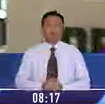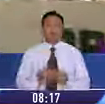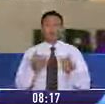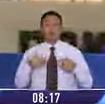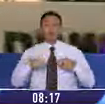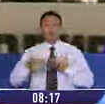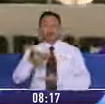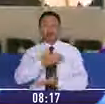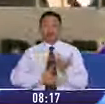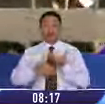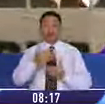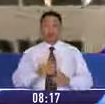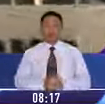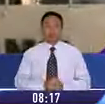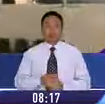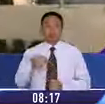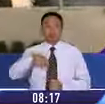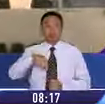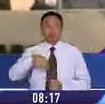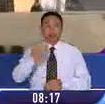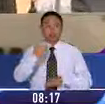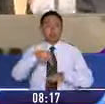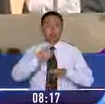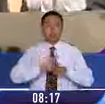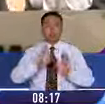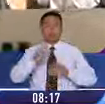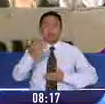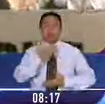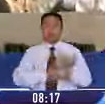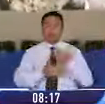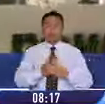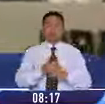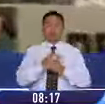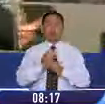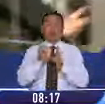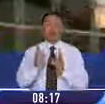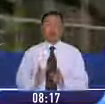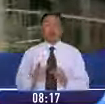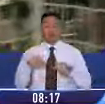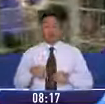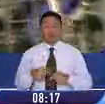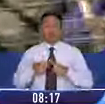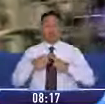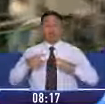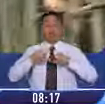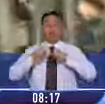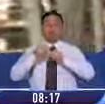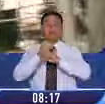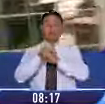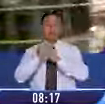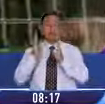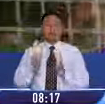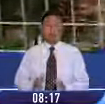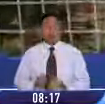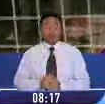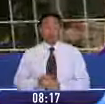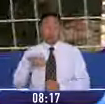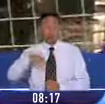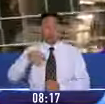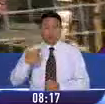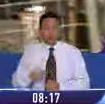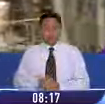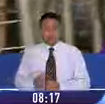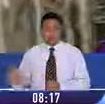el comercio está desarrollándose de forma normal y los funcionarios también, los exfuncionarios de la Asamblea, también se les va a dar